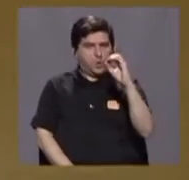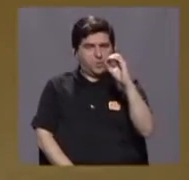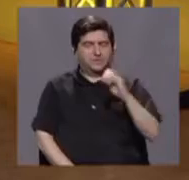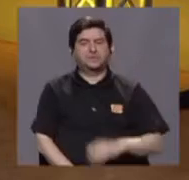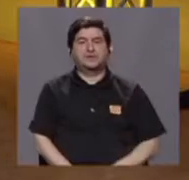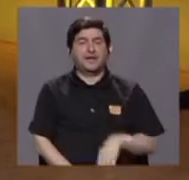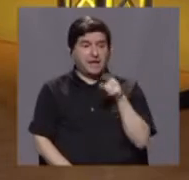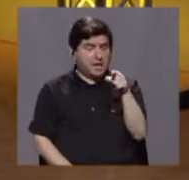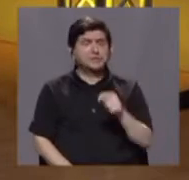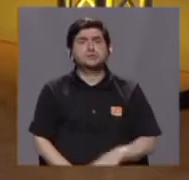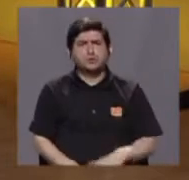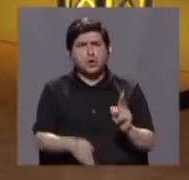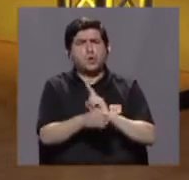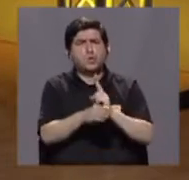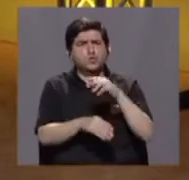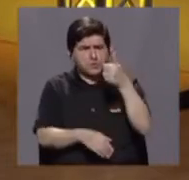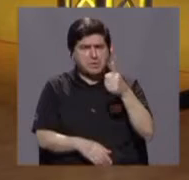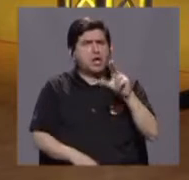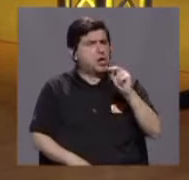útil y no muy caro.